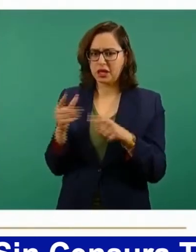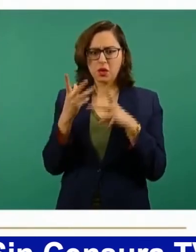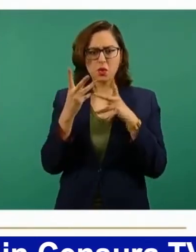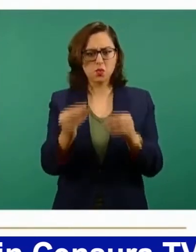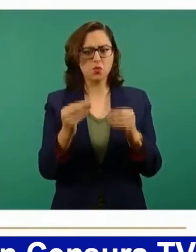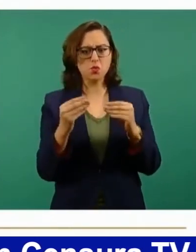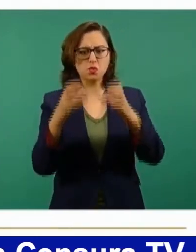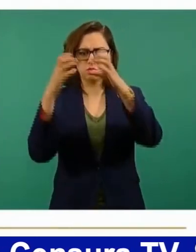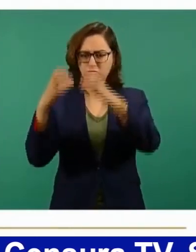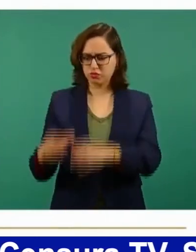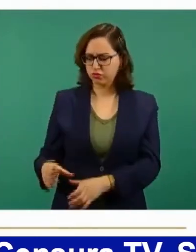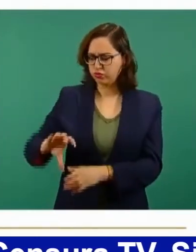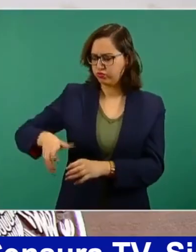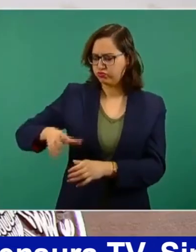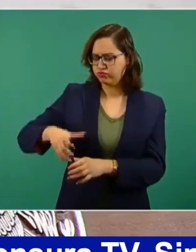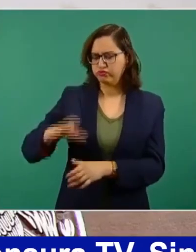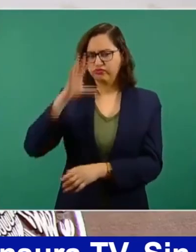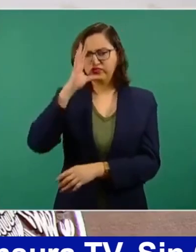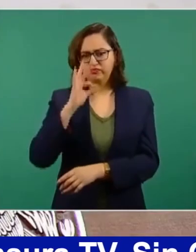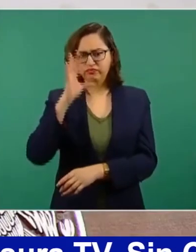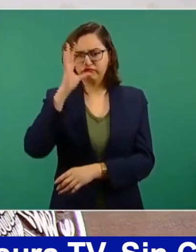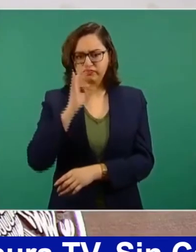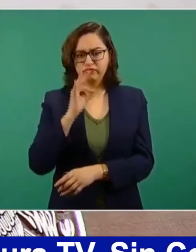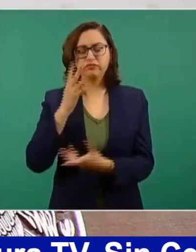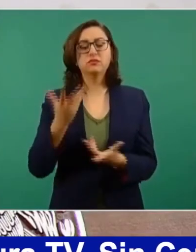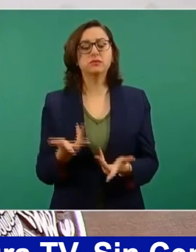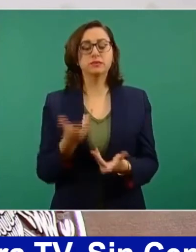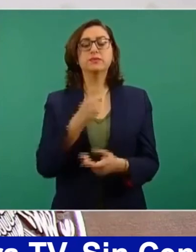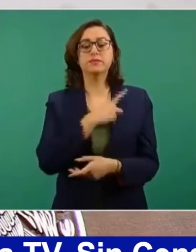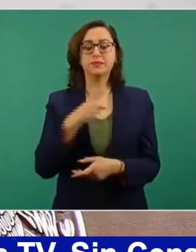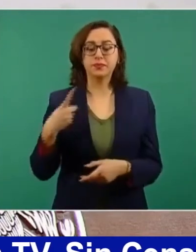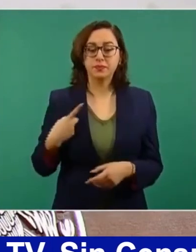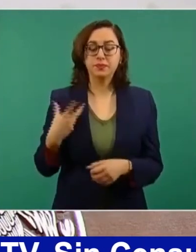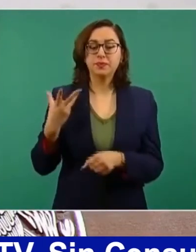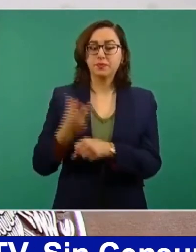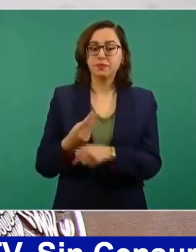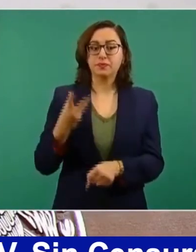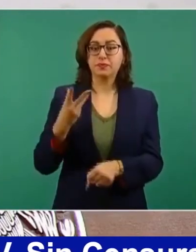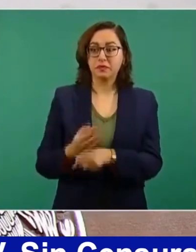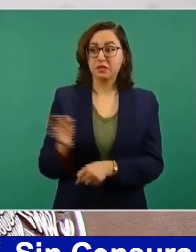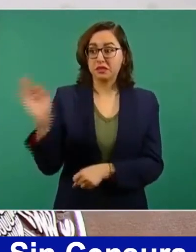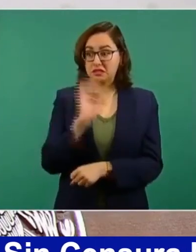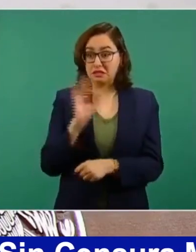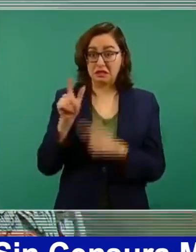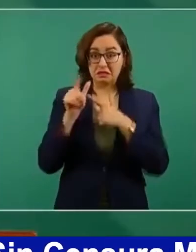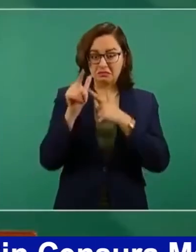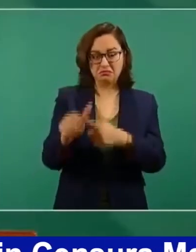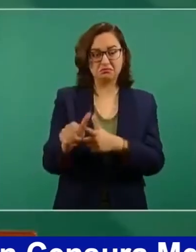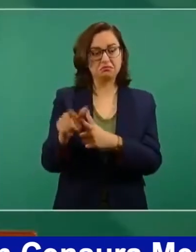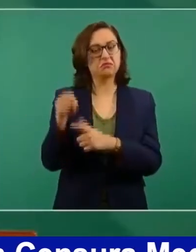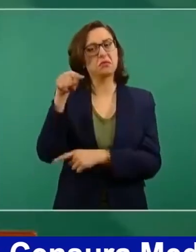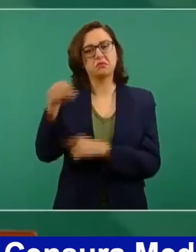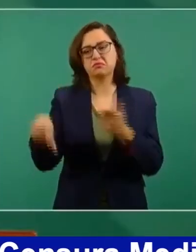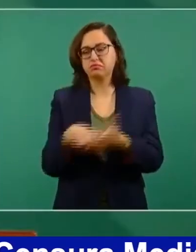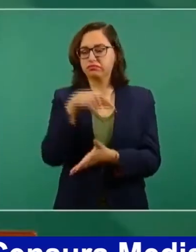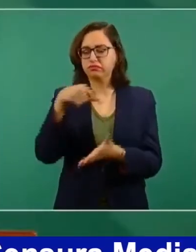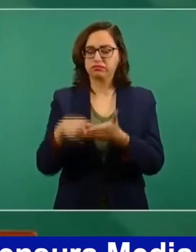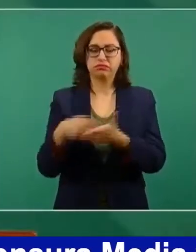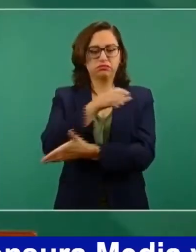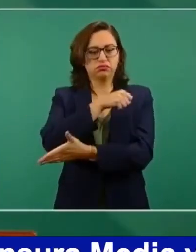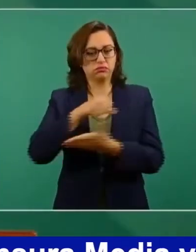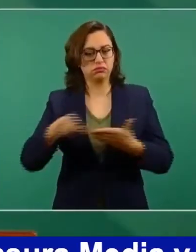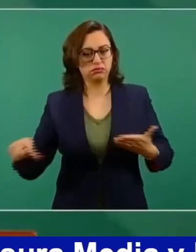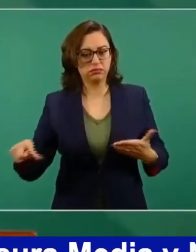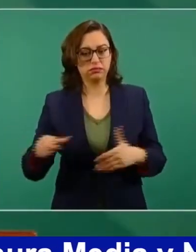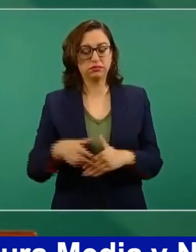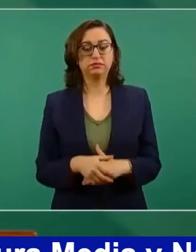porcentaje de cilindros en mal estado y con ello poder proceder hasta la clausura del establecimiento. En una estación